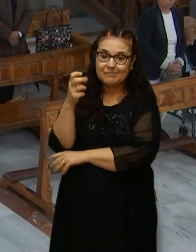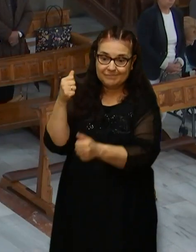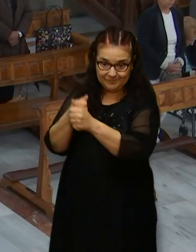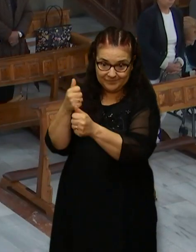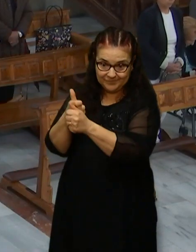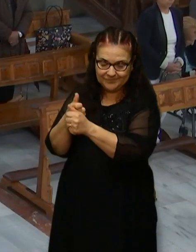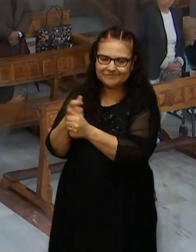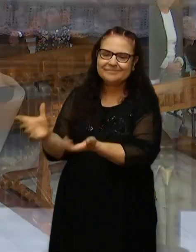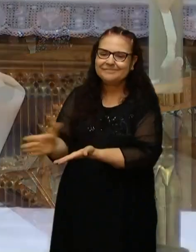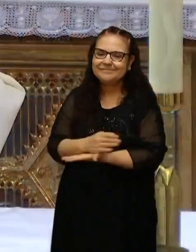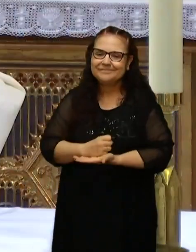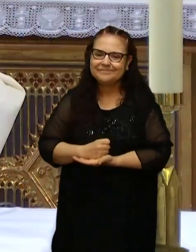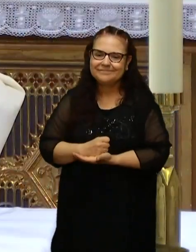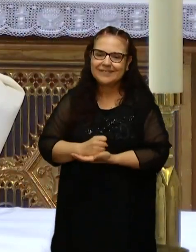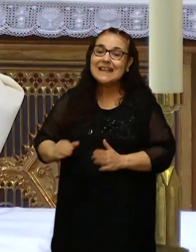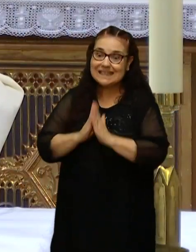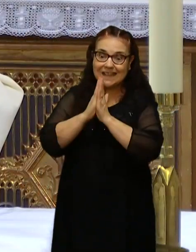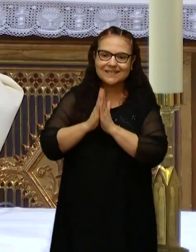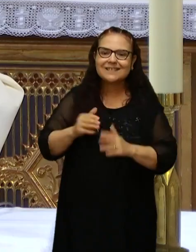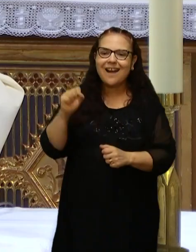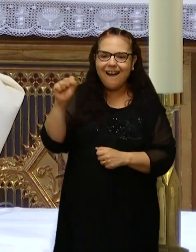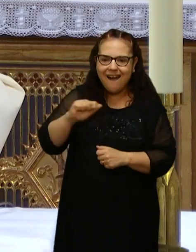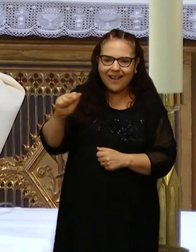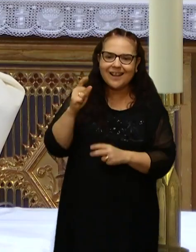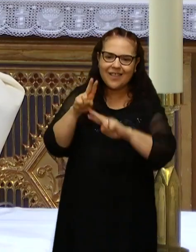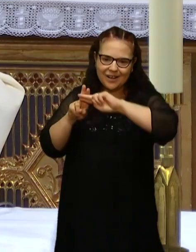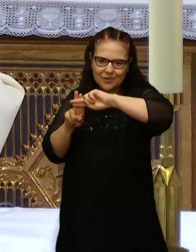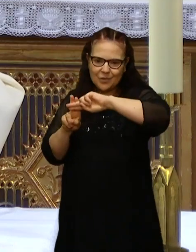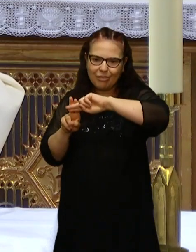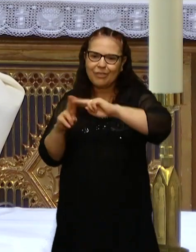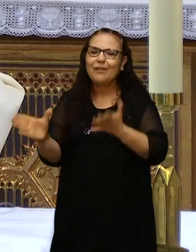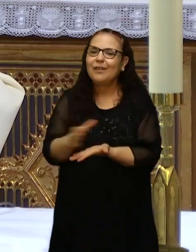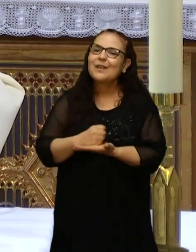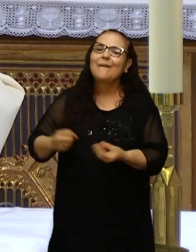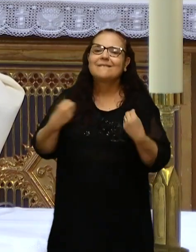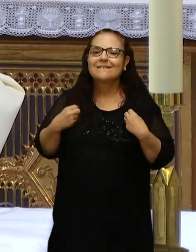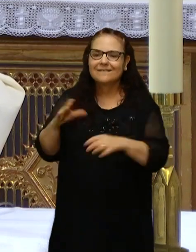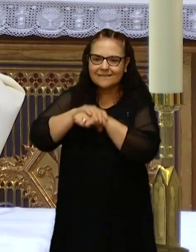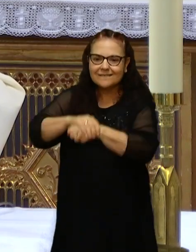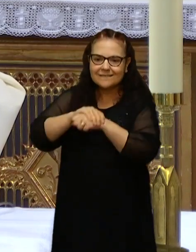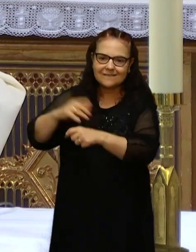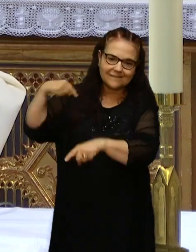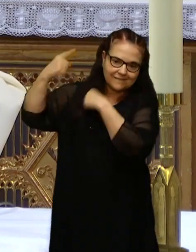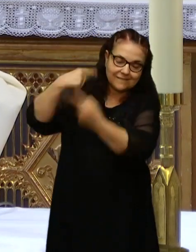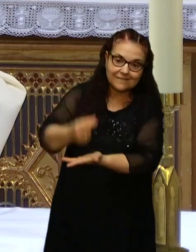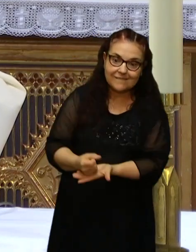los apóstoles, Santa Ángela de la Cruz, y cuantos vivieron en tu amistad a través de los